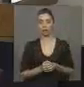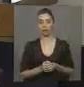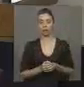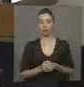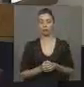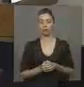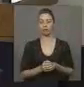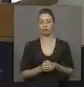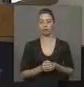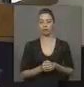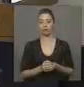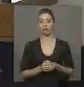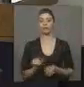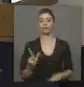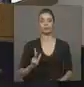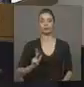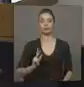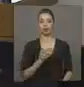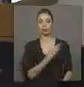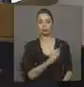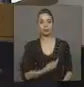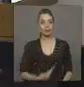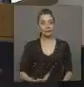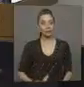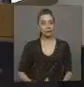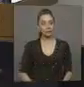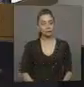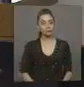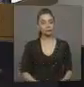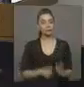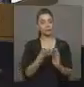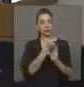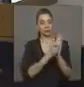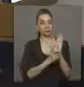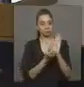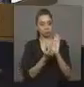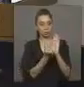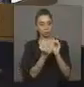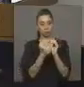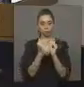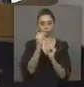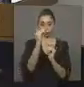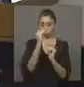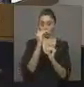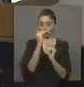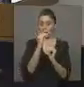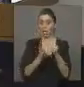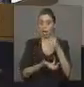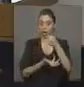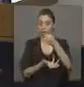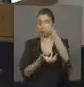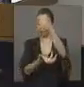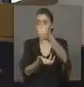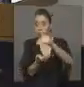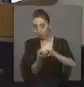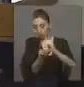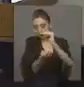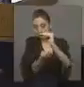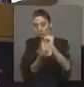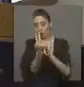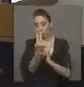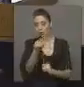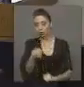Sin perjuicio de eso, señor presidente, el presupuesto aumenta en un 2,7%